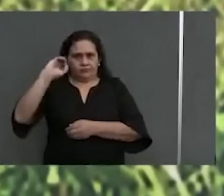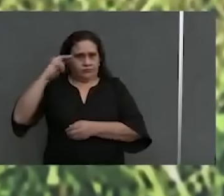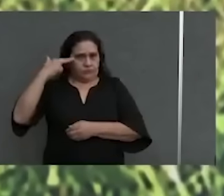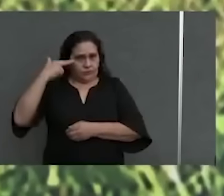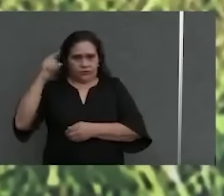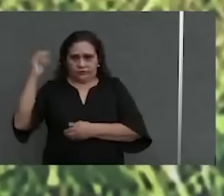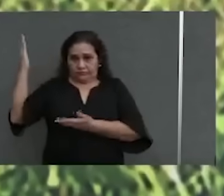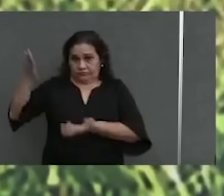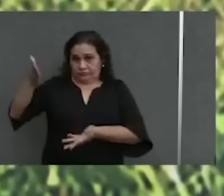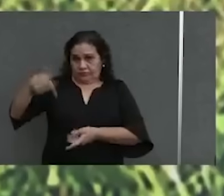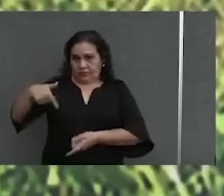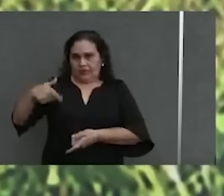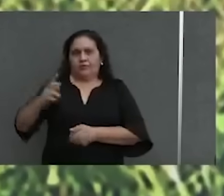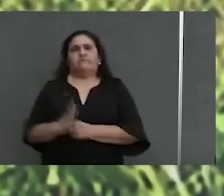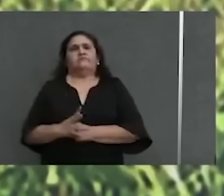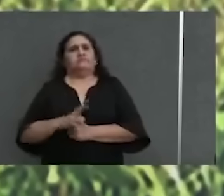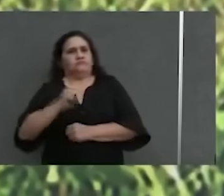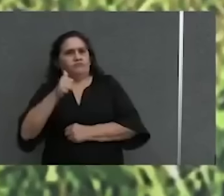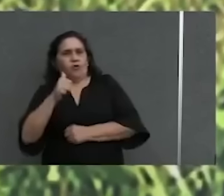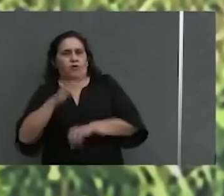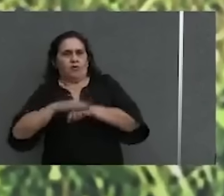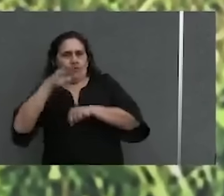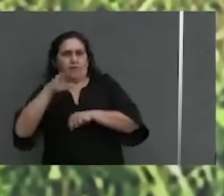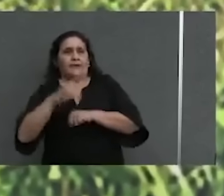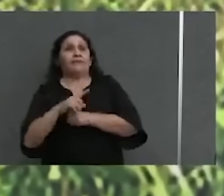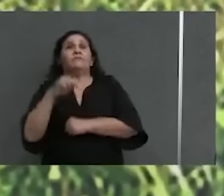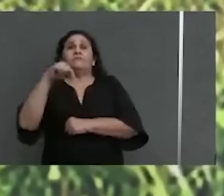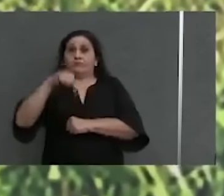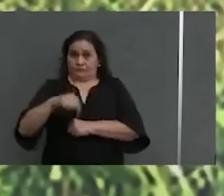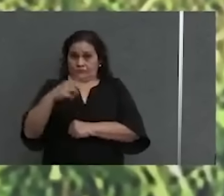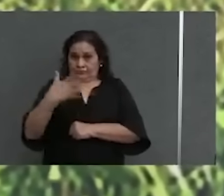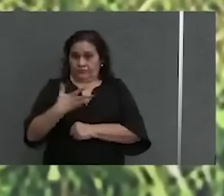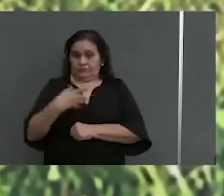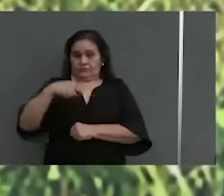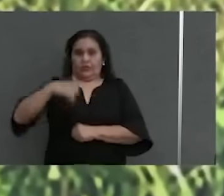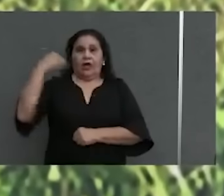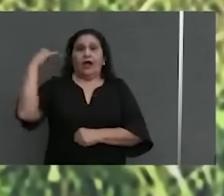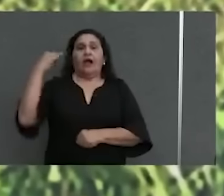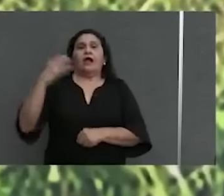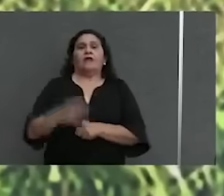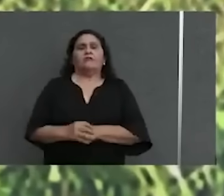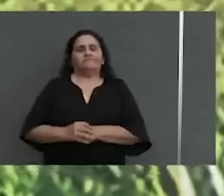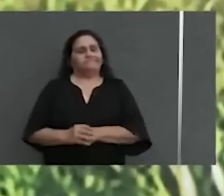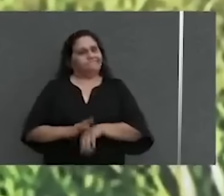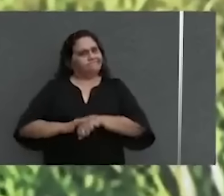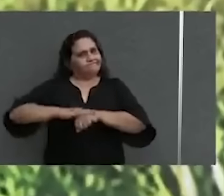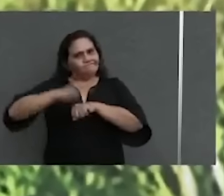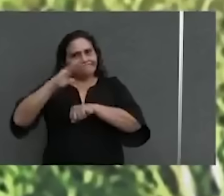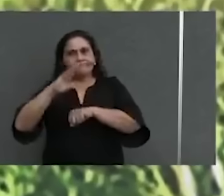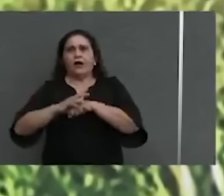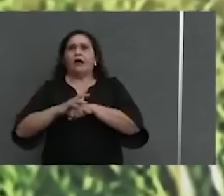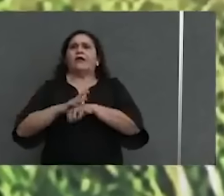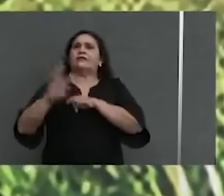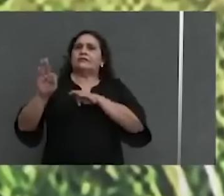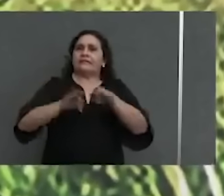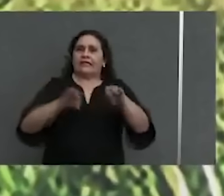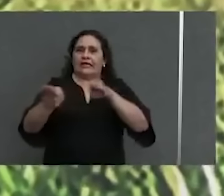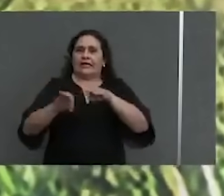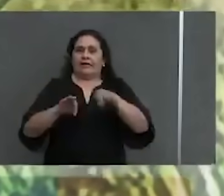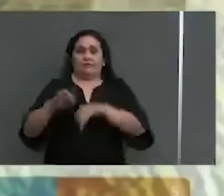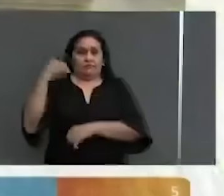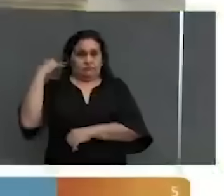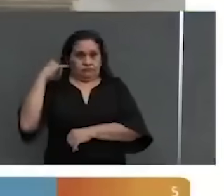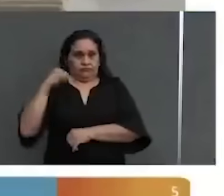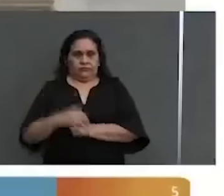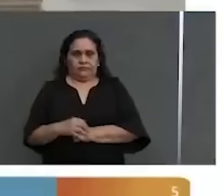Yucatán. También es importante señalar que hoy tenemos la mayor cantidad de empleos formales en la historia de Yucatán.